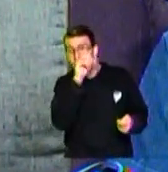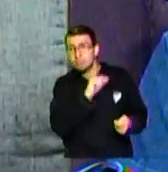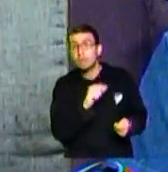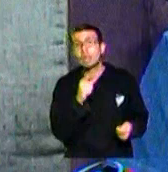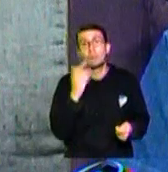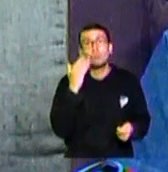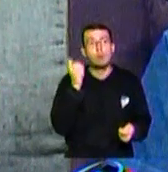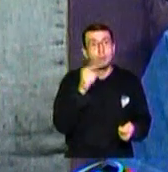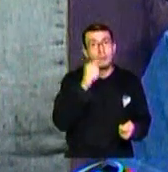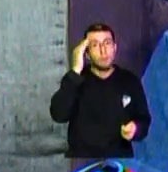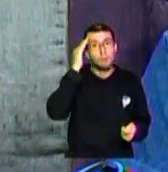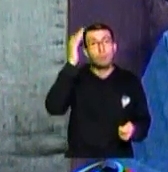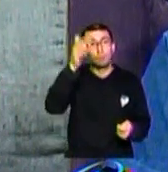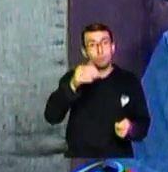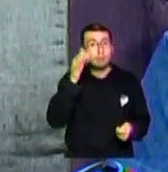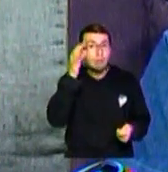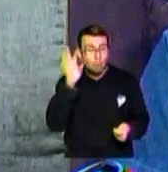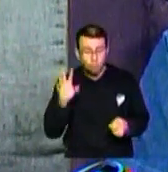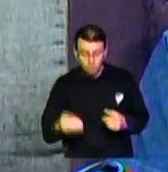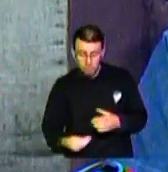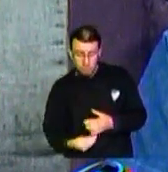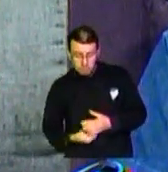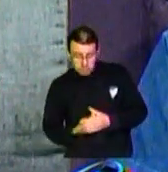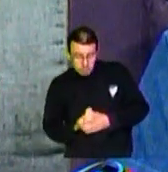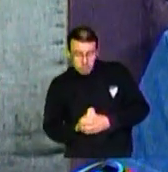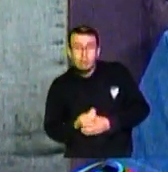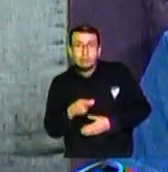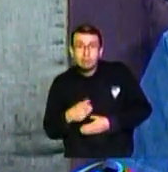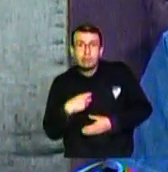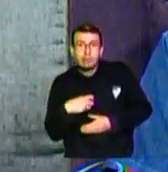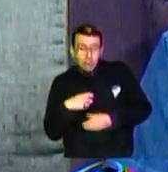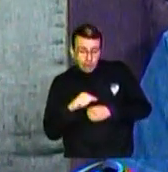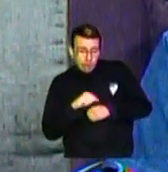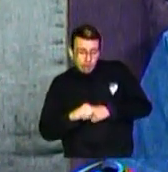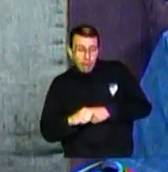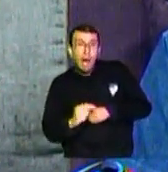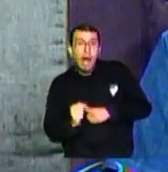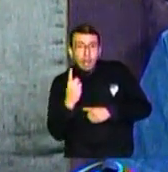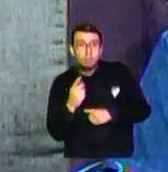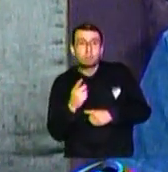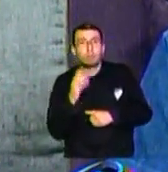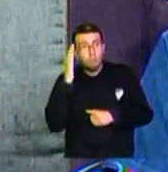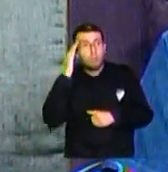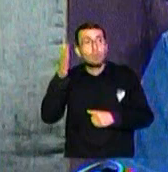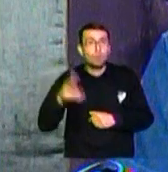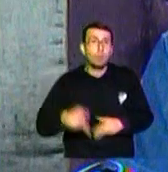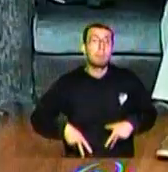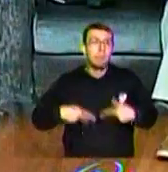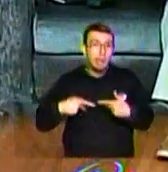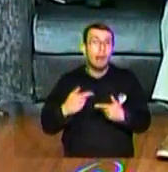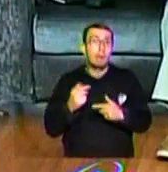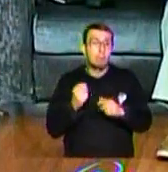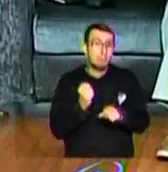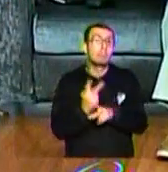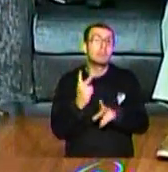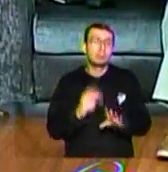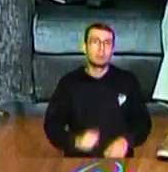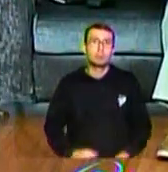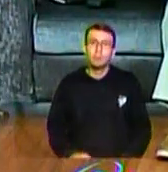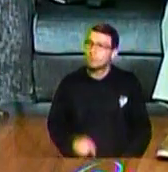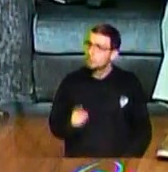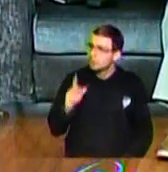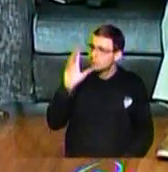no vaya a tener una lesión importante o vaya a verse comprometida a su vida en algún momento. ¿Cómo podría caracterizarse un